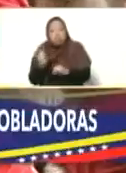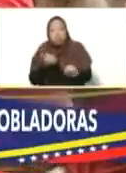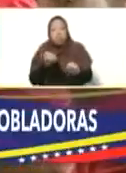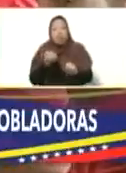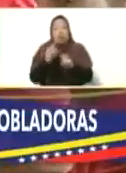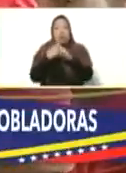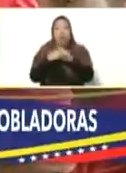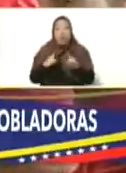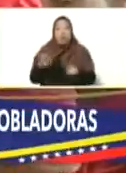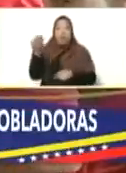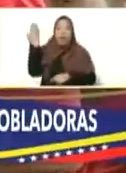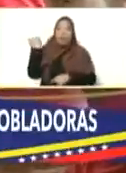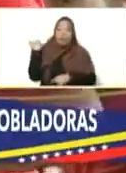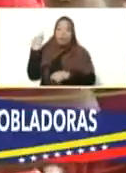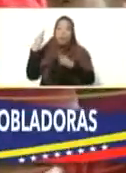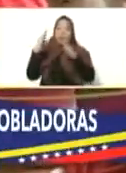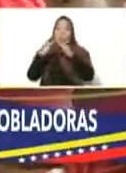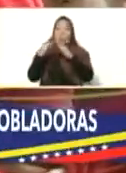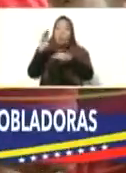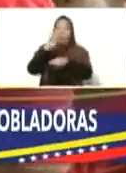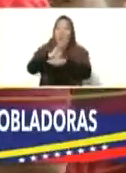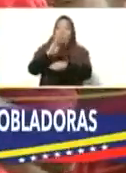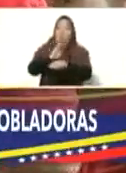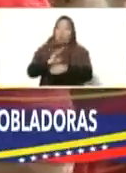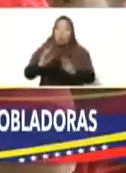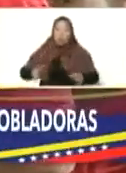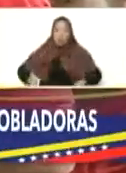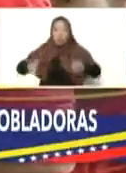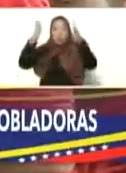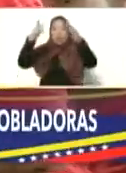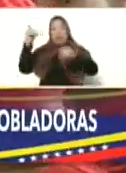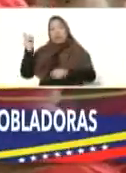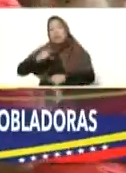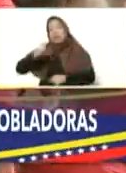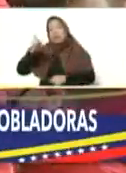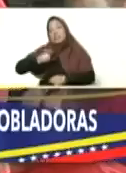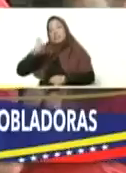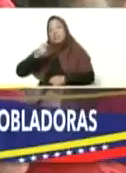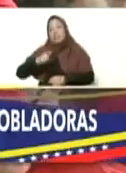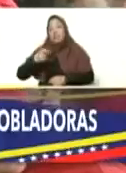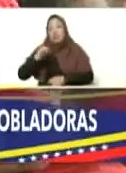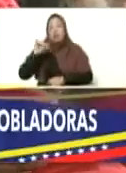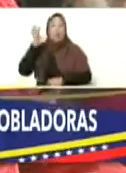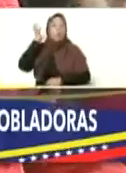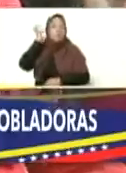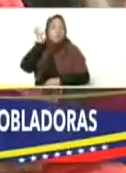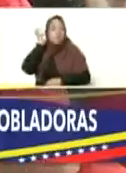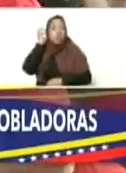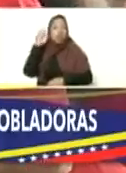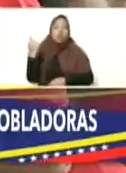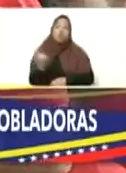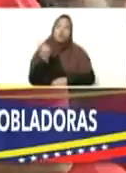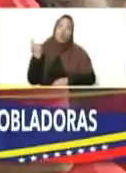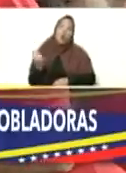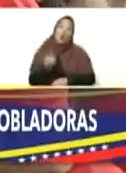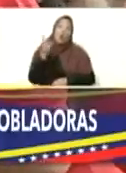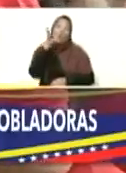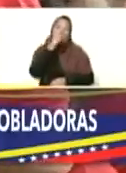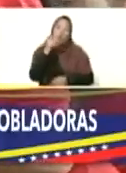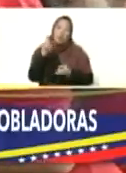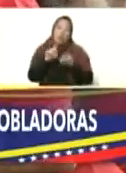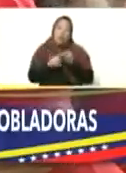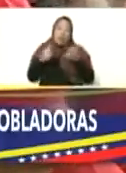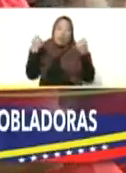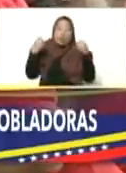conserje en aquel momento por todas las vicisitudes las necesidades que una mujer cuando queda sola le toca